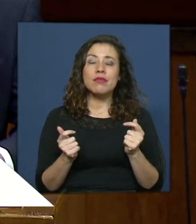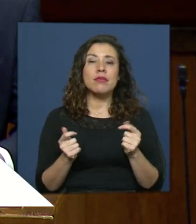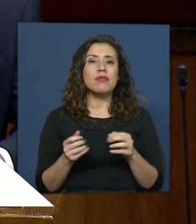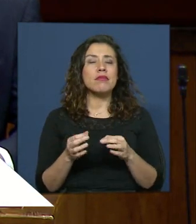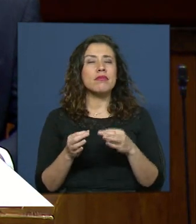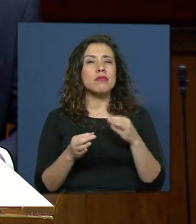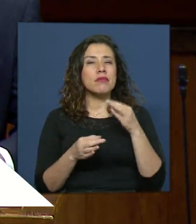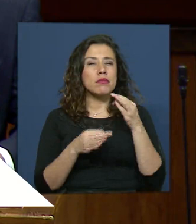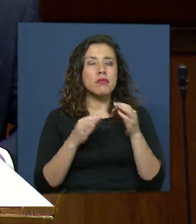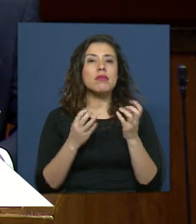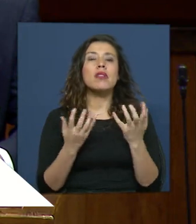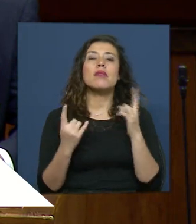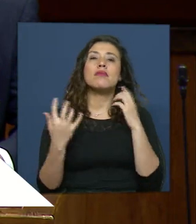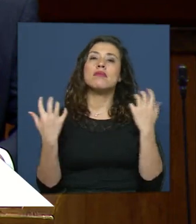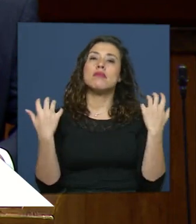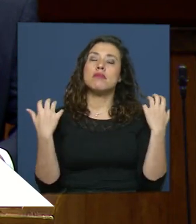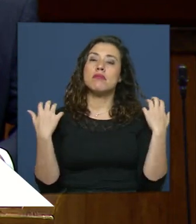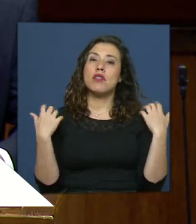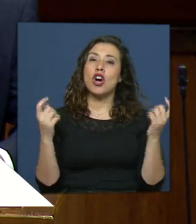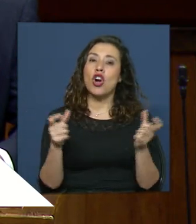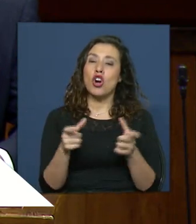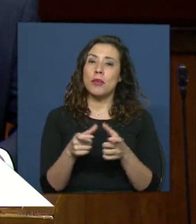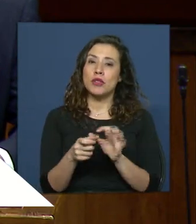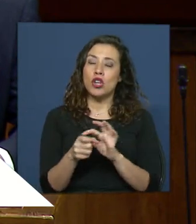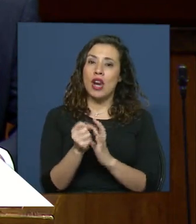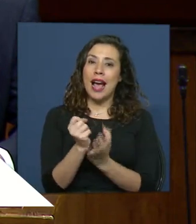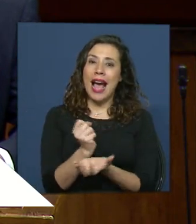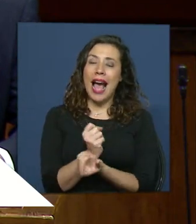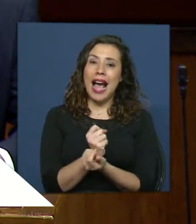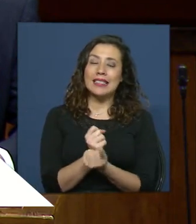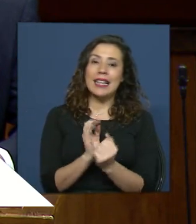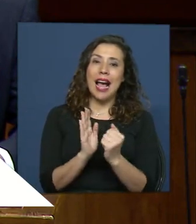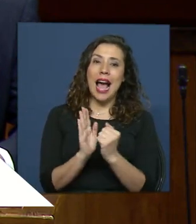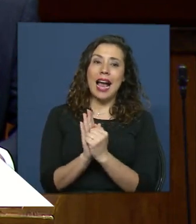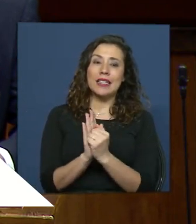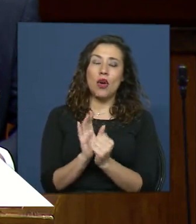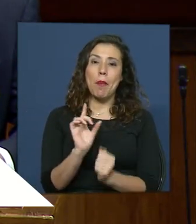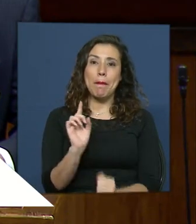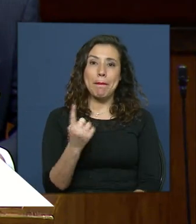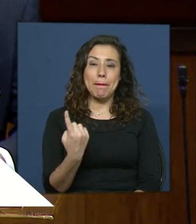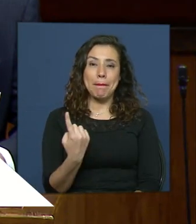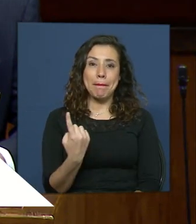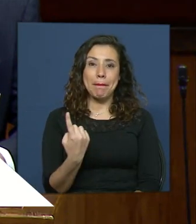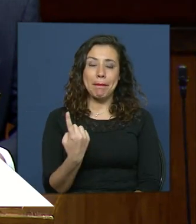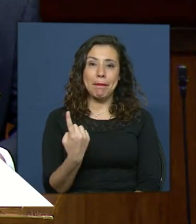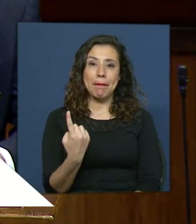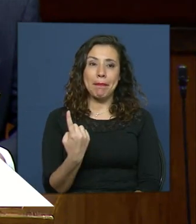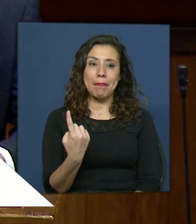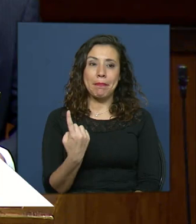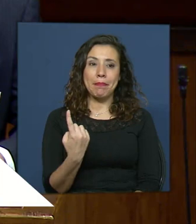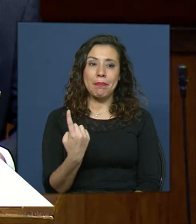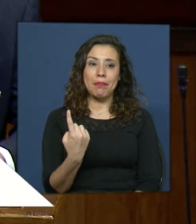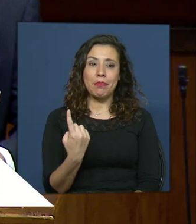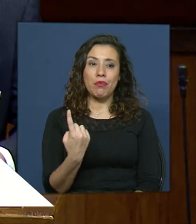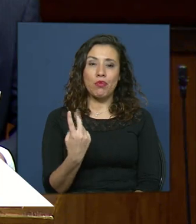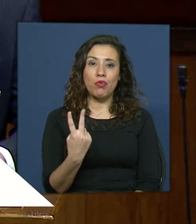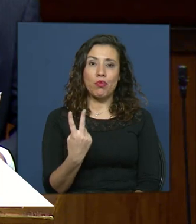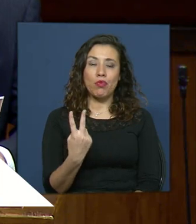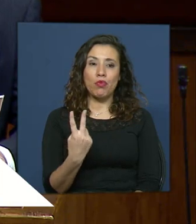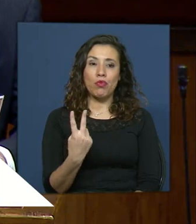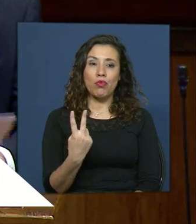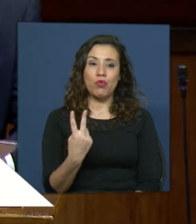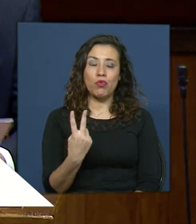que son competencia de la Comisión Hacienda los artículos 1, en los artículos 1,